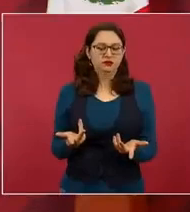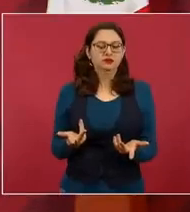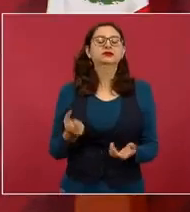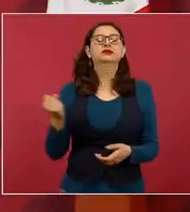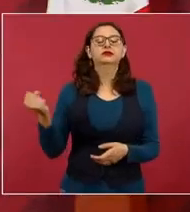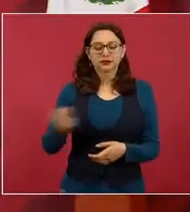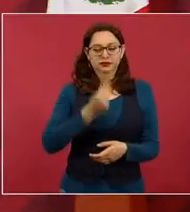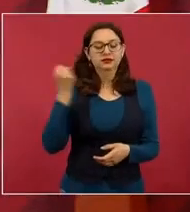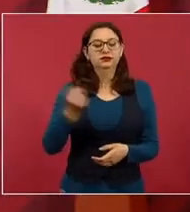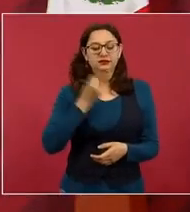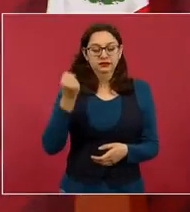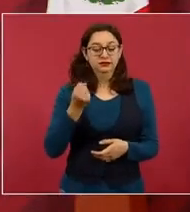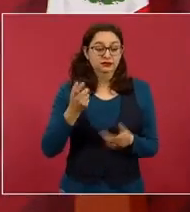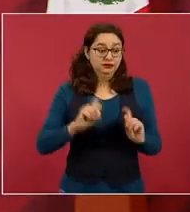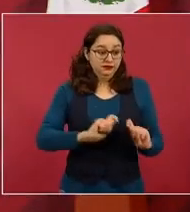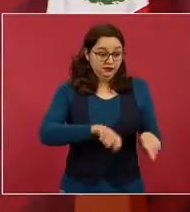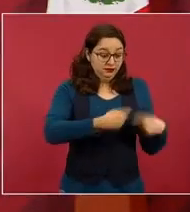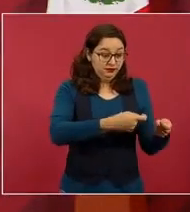Afortunadamente, lo que entregaron